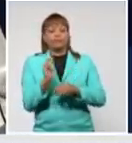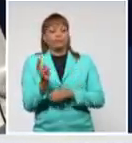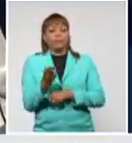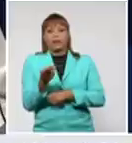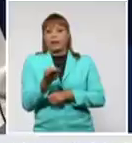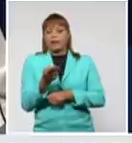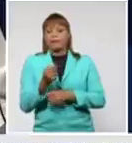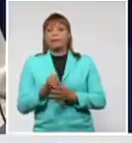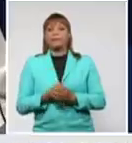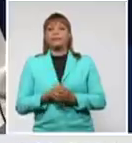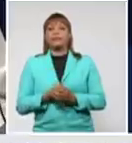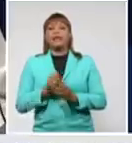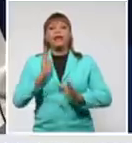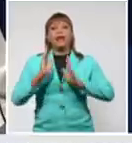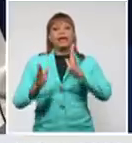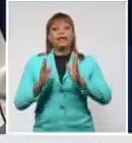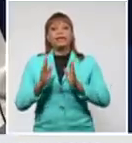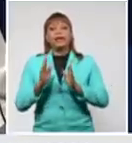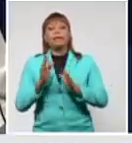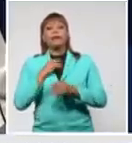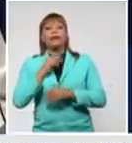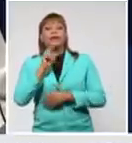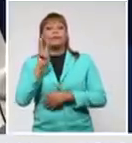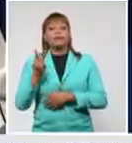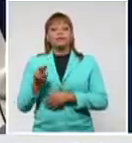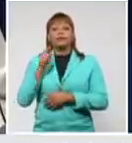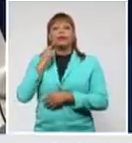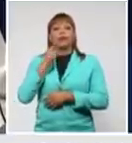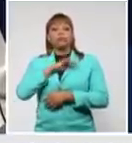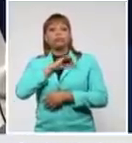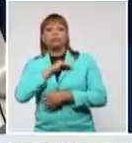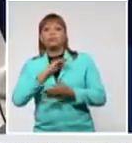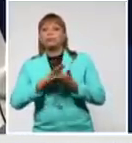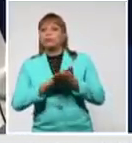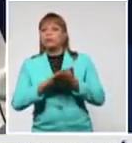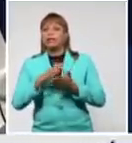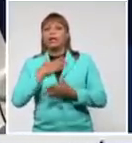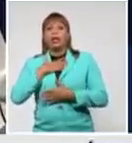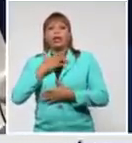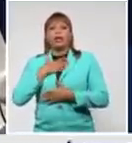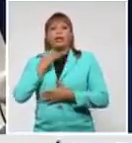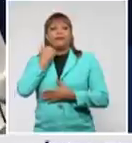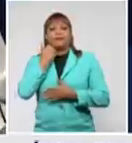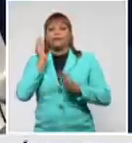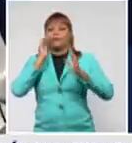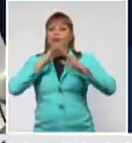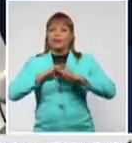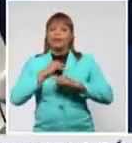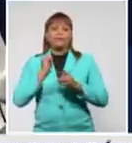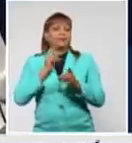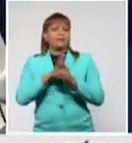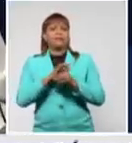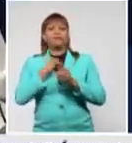en etapas de asintomáticos, como nos está ocurriendo prácticamente desde el inicio de la pandemia.